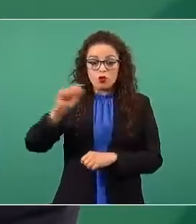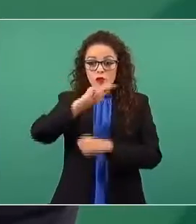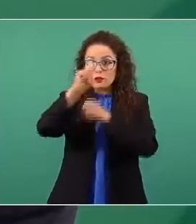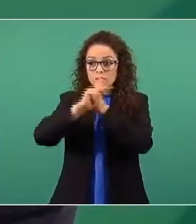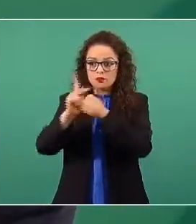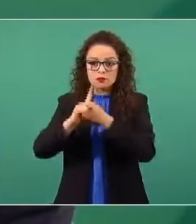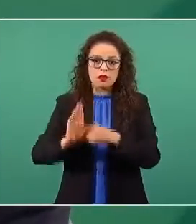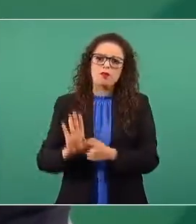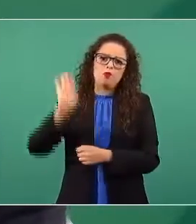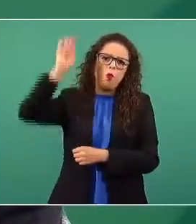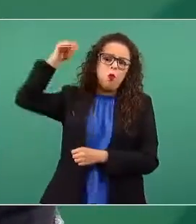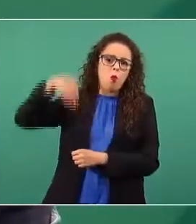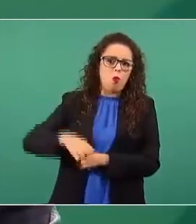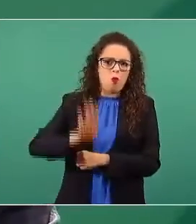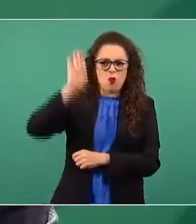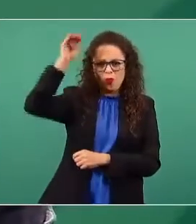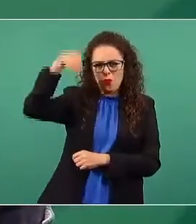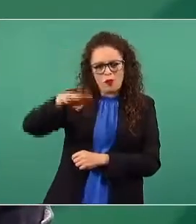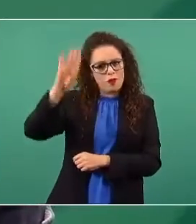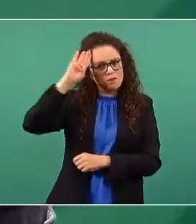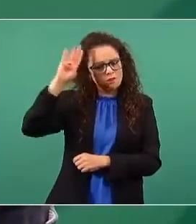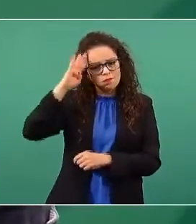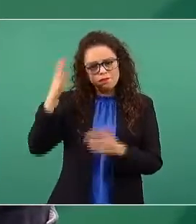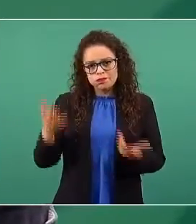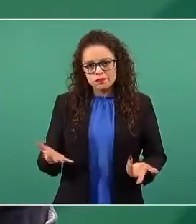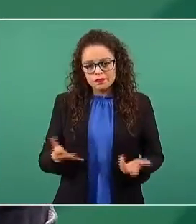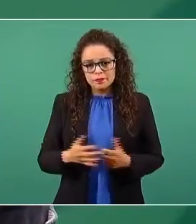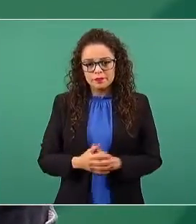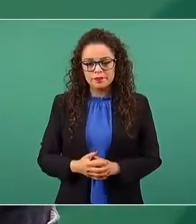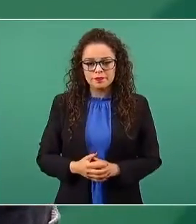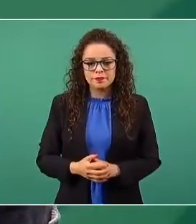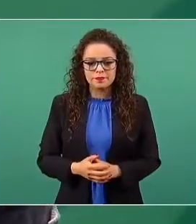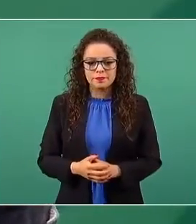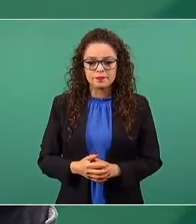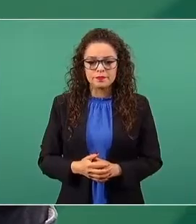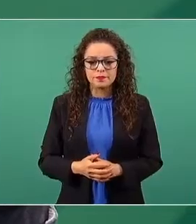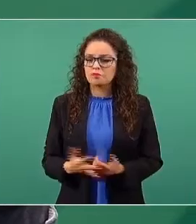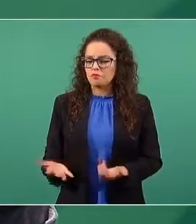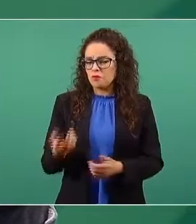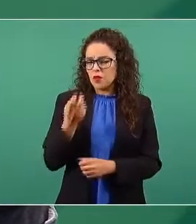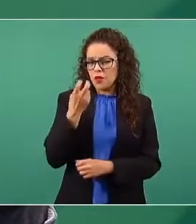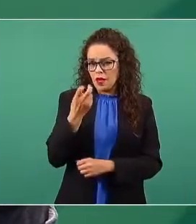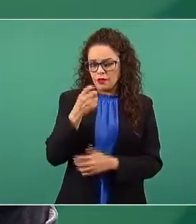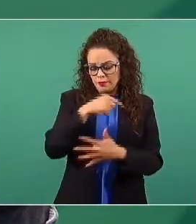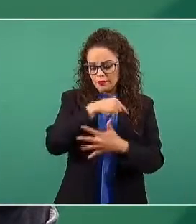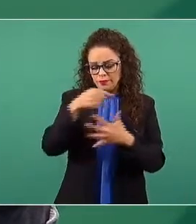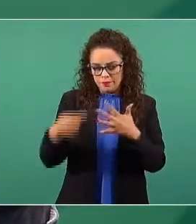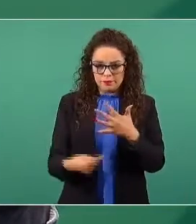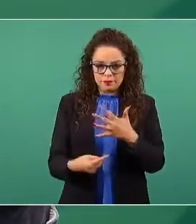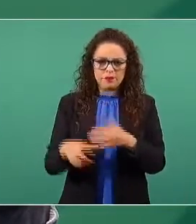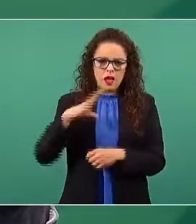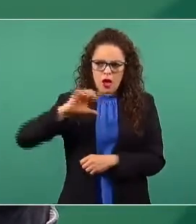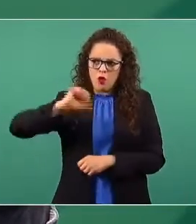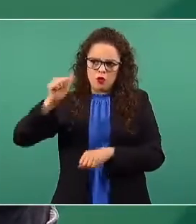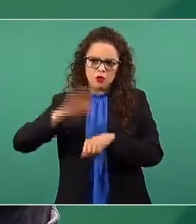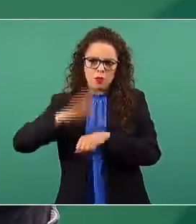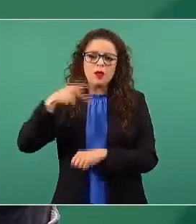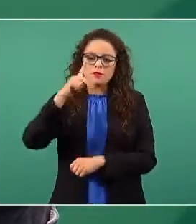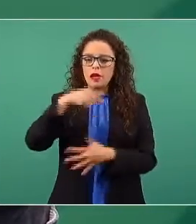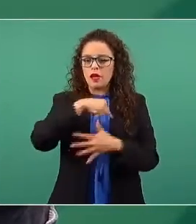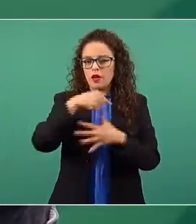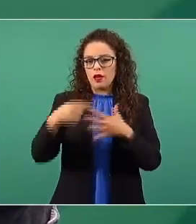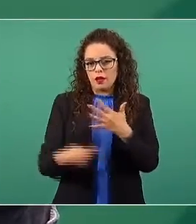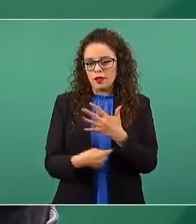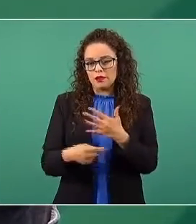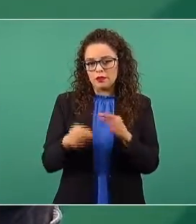subidas y bajadas de gran magnitud. Entonces, esos son, entre otros, los factores principales que hacen que